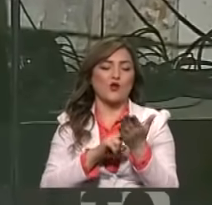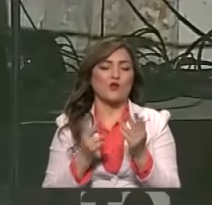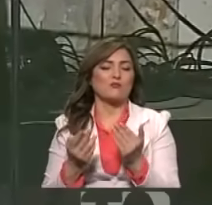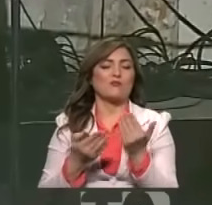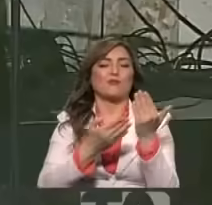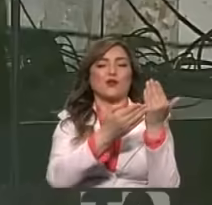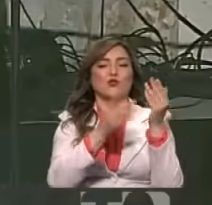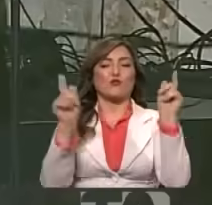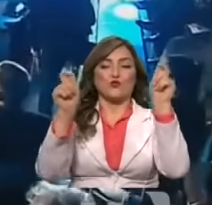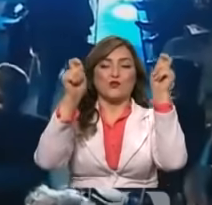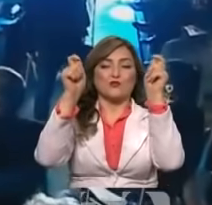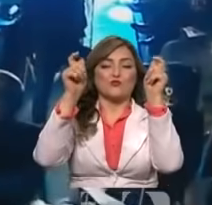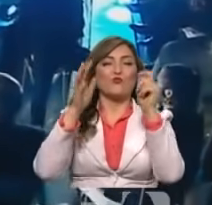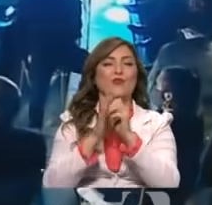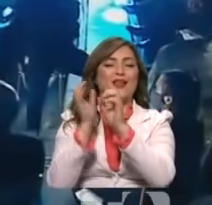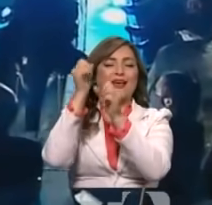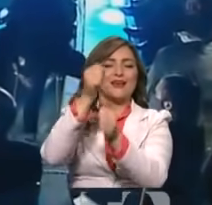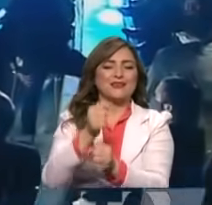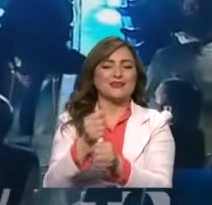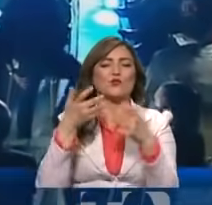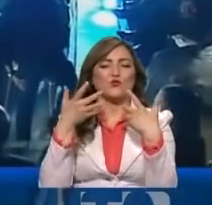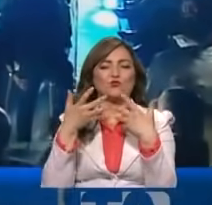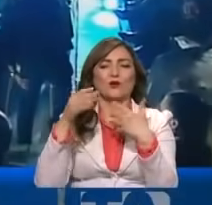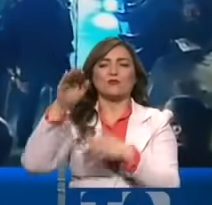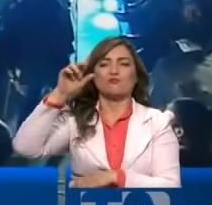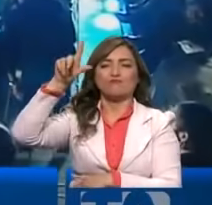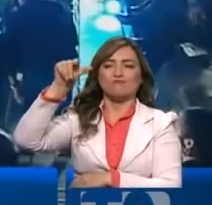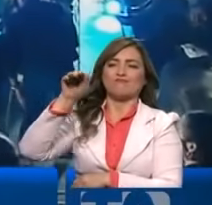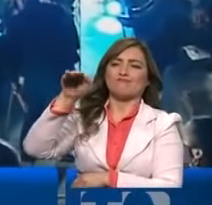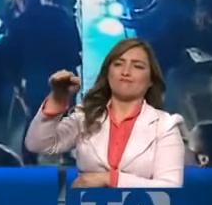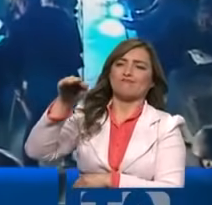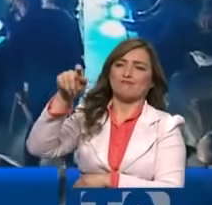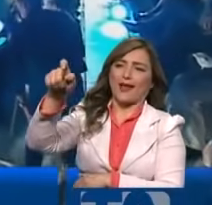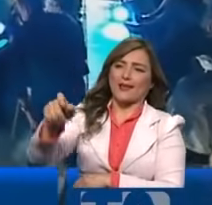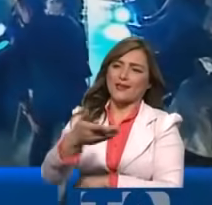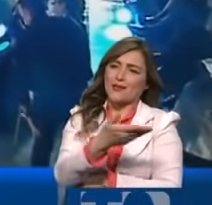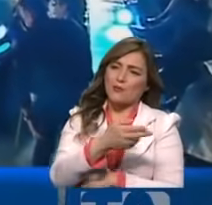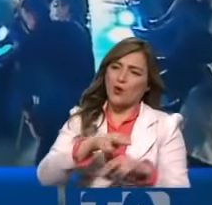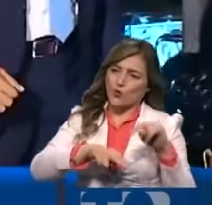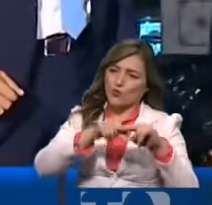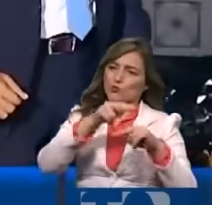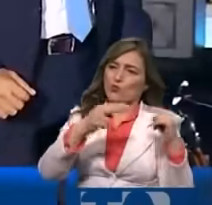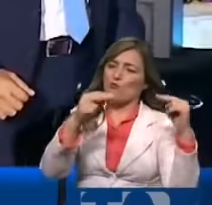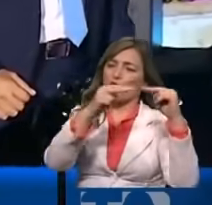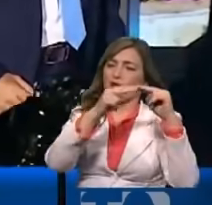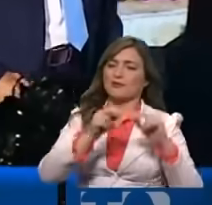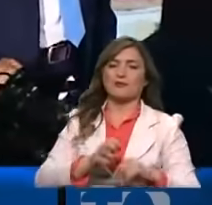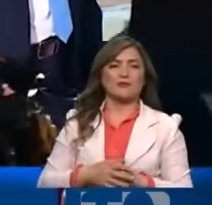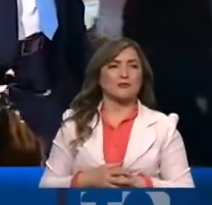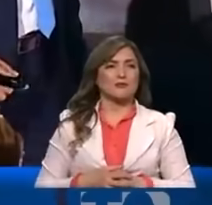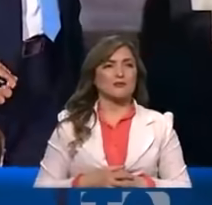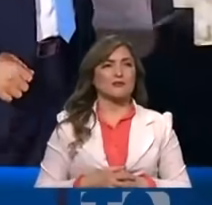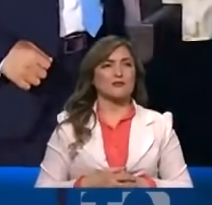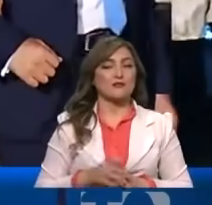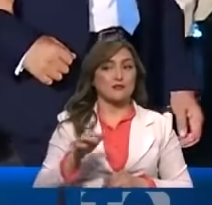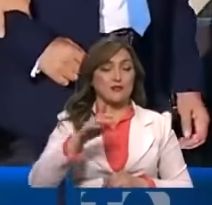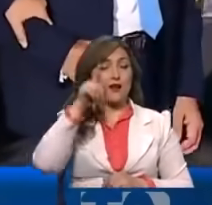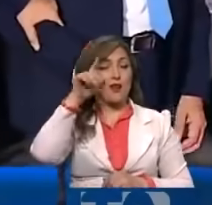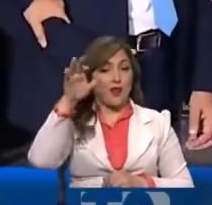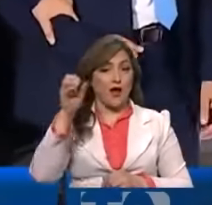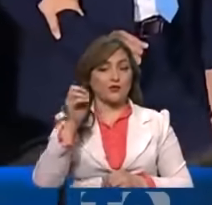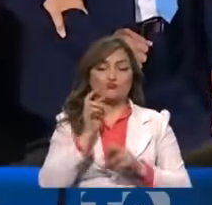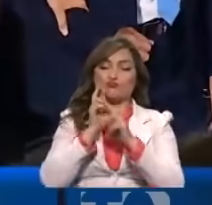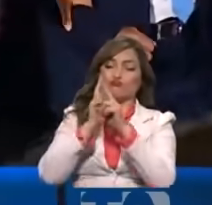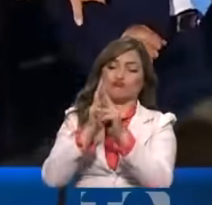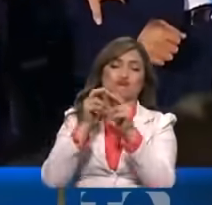la Fundación de Guayaquil para insistir al gobierno central en que es necesaria su construcción. Tuvo una respuesta favorable de parte